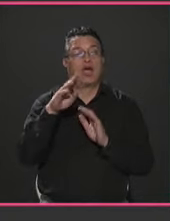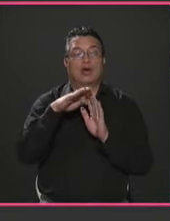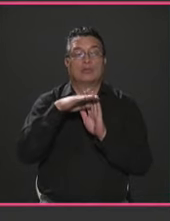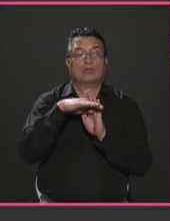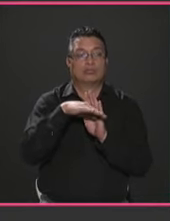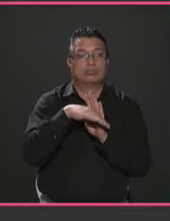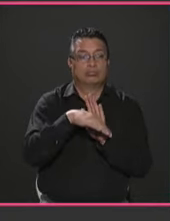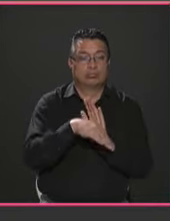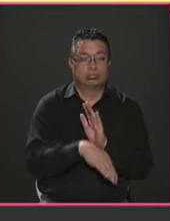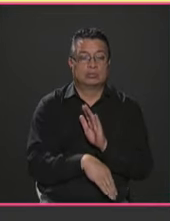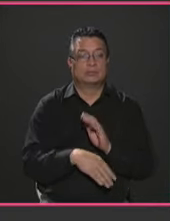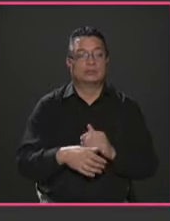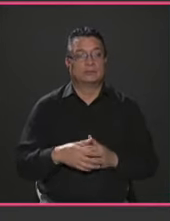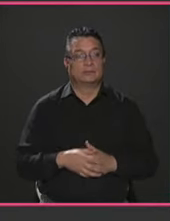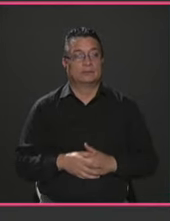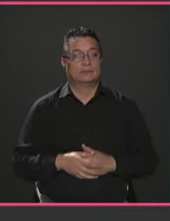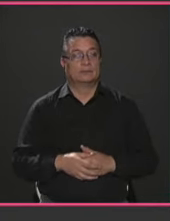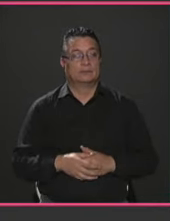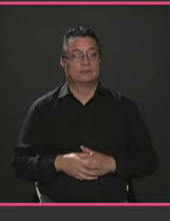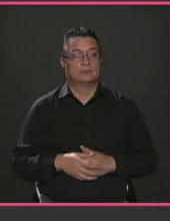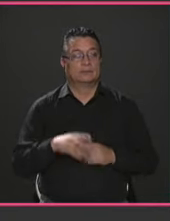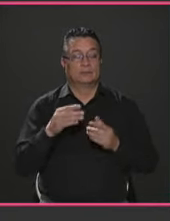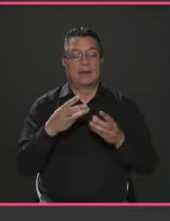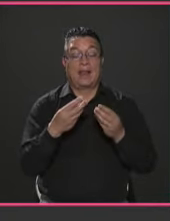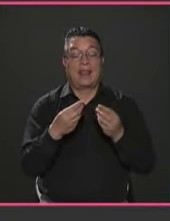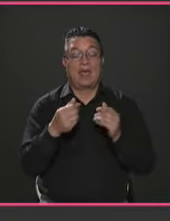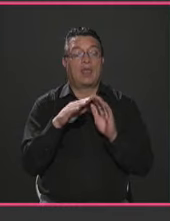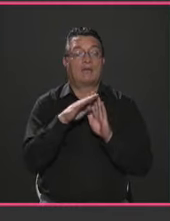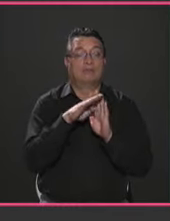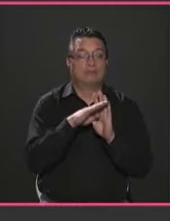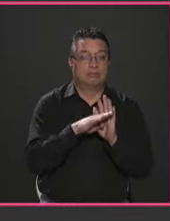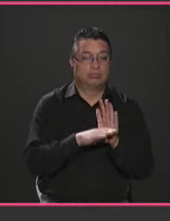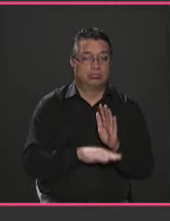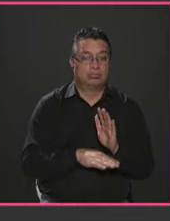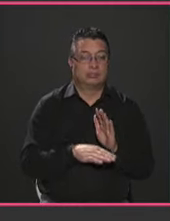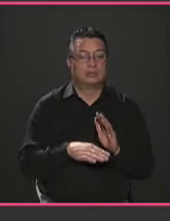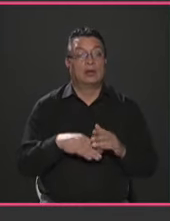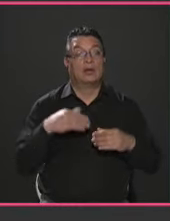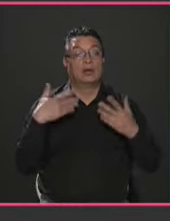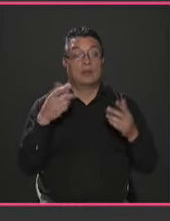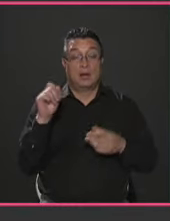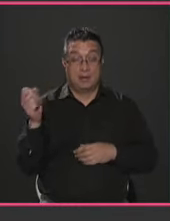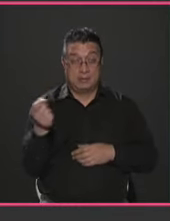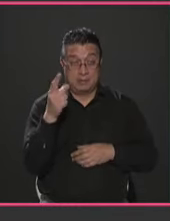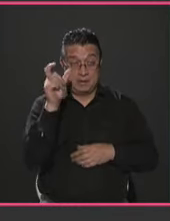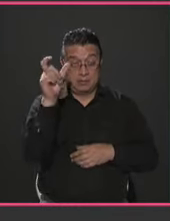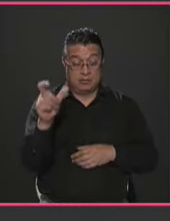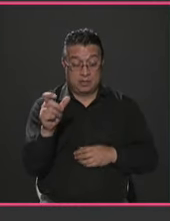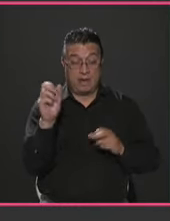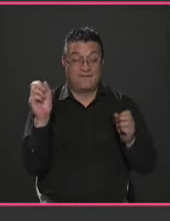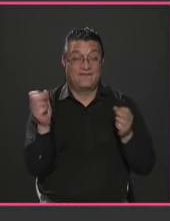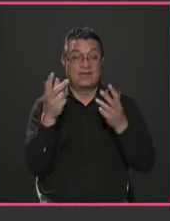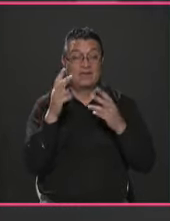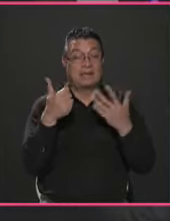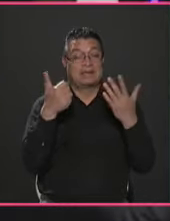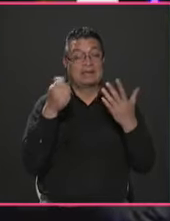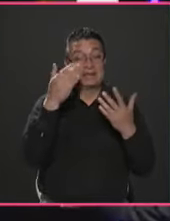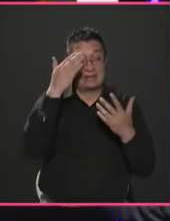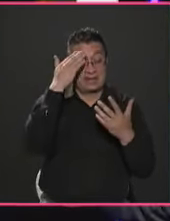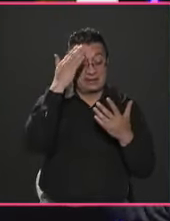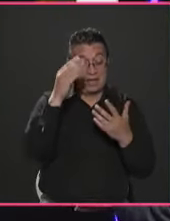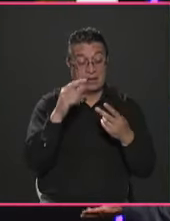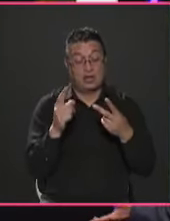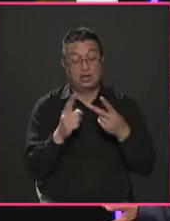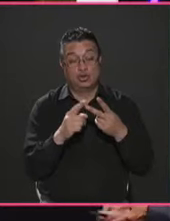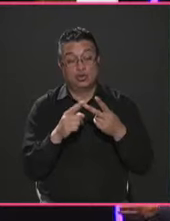a bajar su calidad luego que el primer paciente vivió por unos 60 días y el